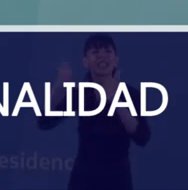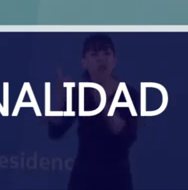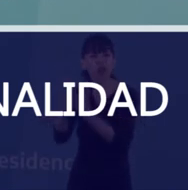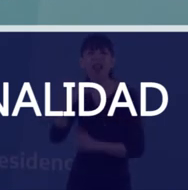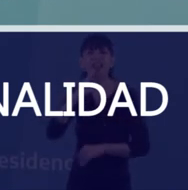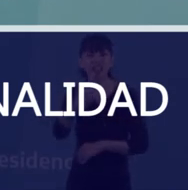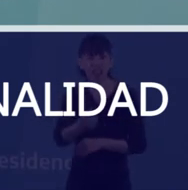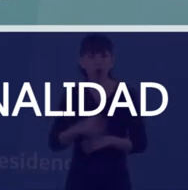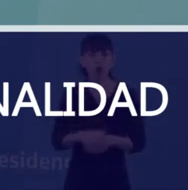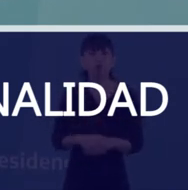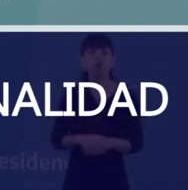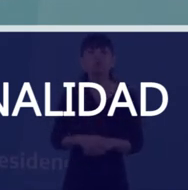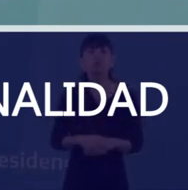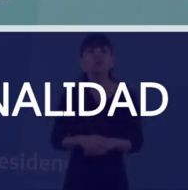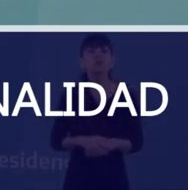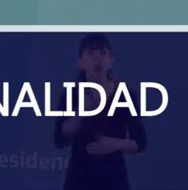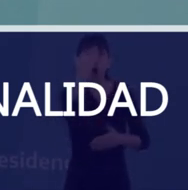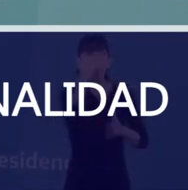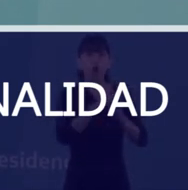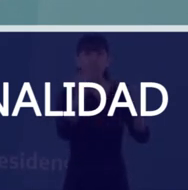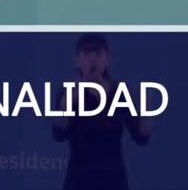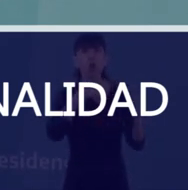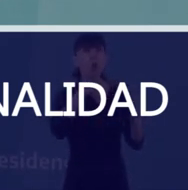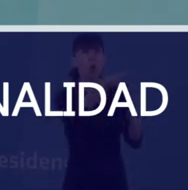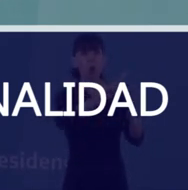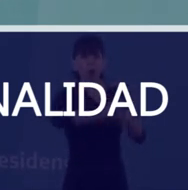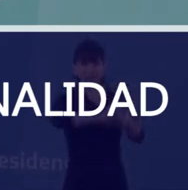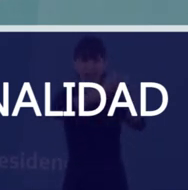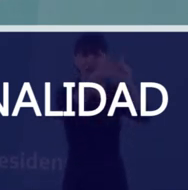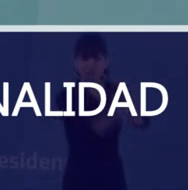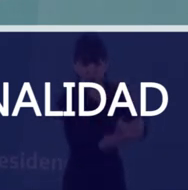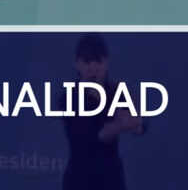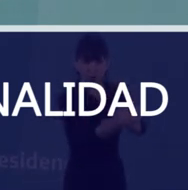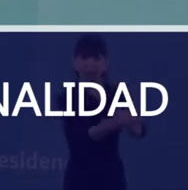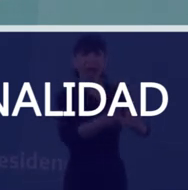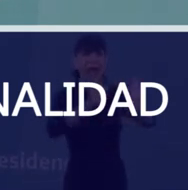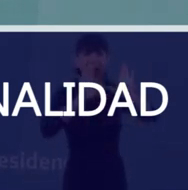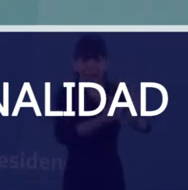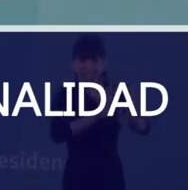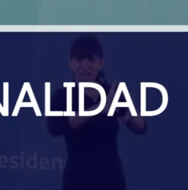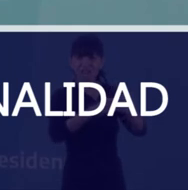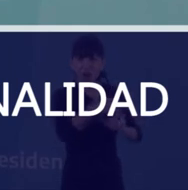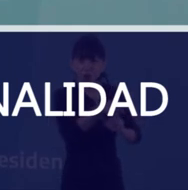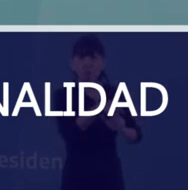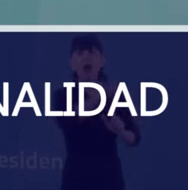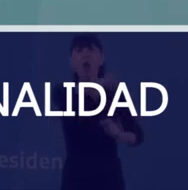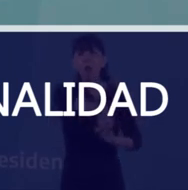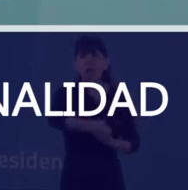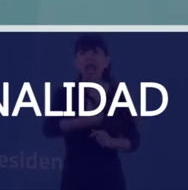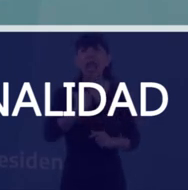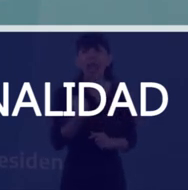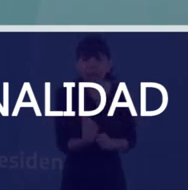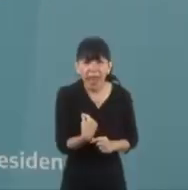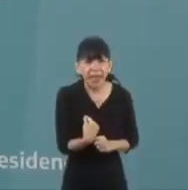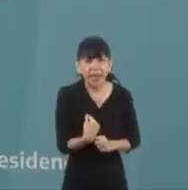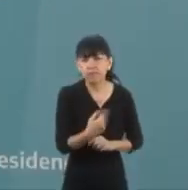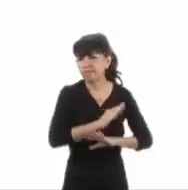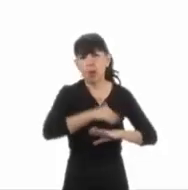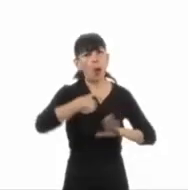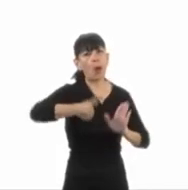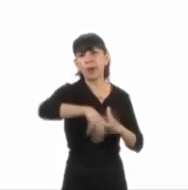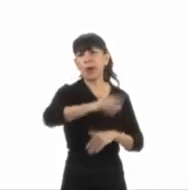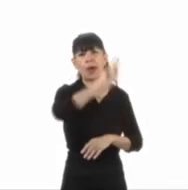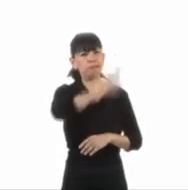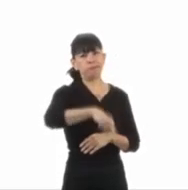norteña en las últimas horas. Cuestionó a Gerardo Morales y dijo que lo ocurrido en la provincia norteña es un banco de prueba de